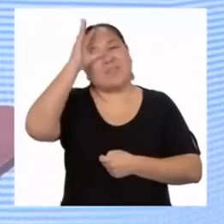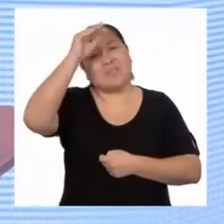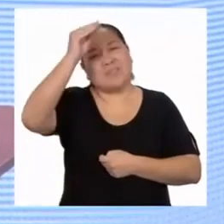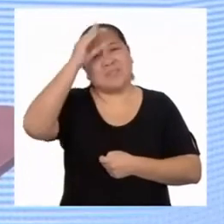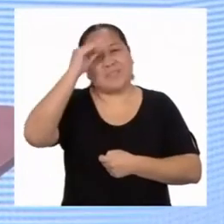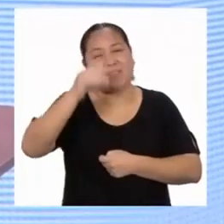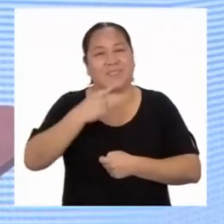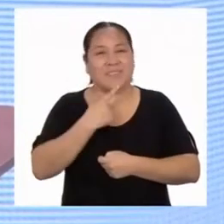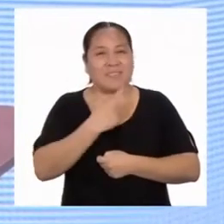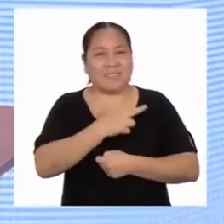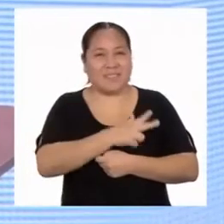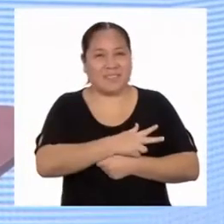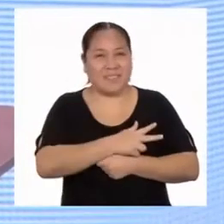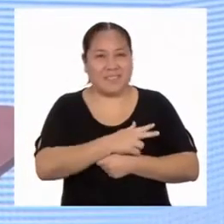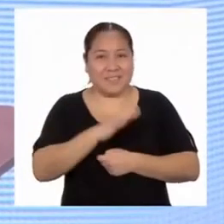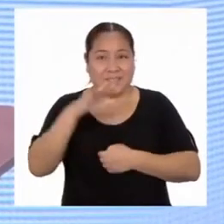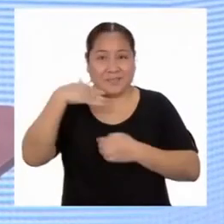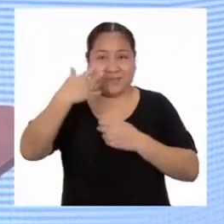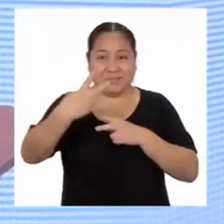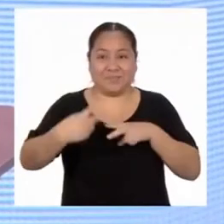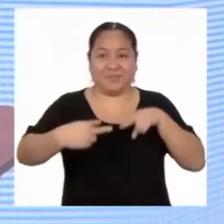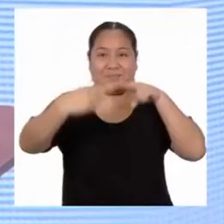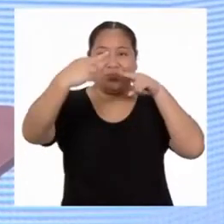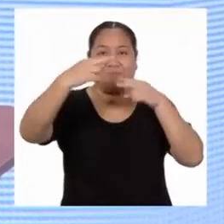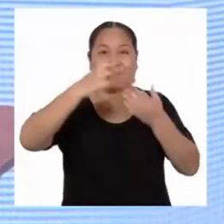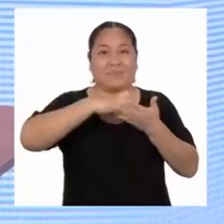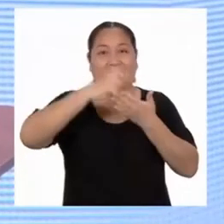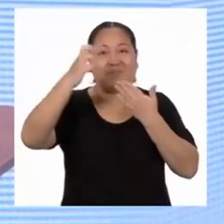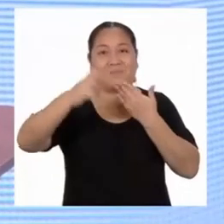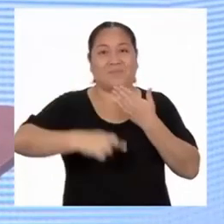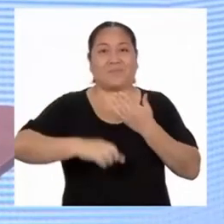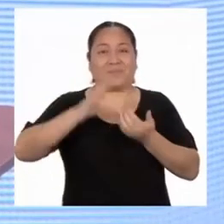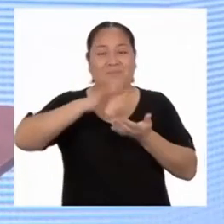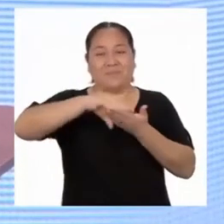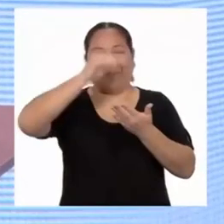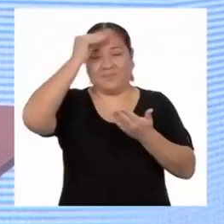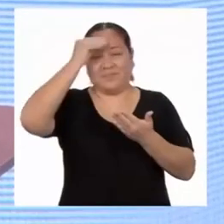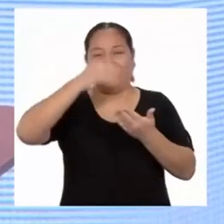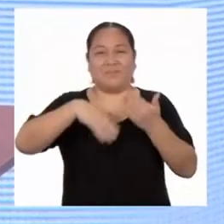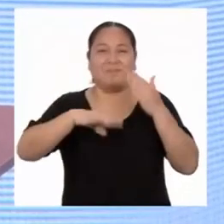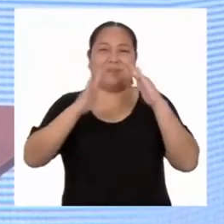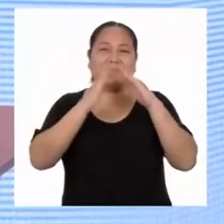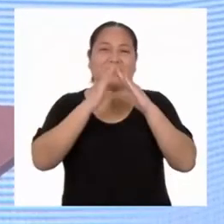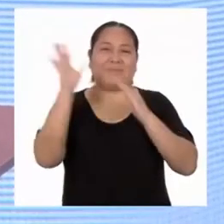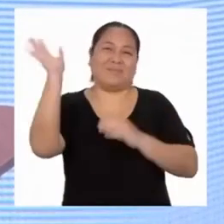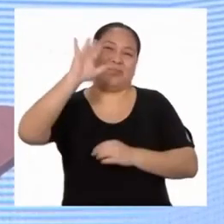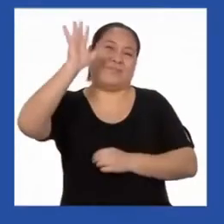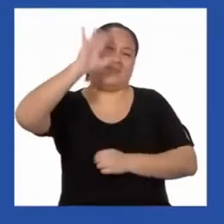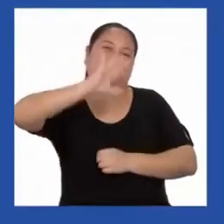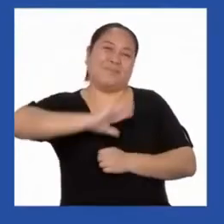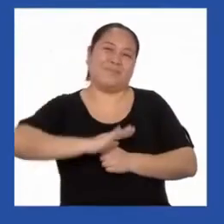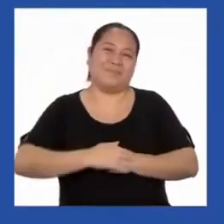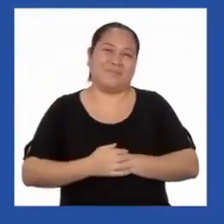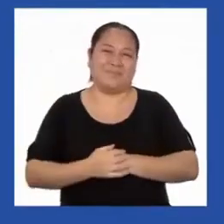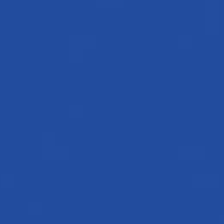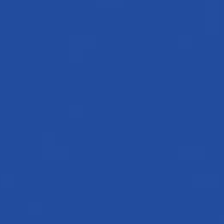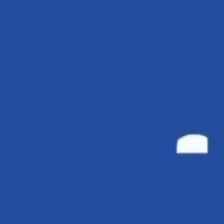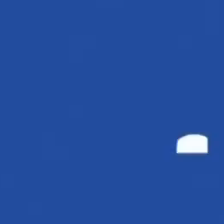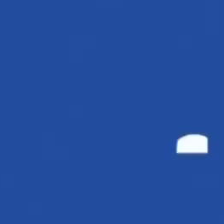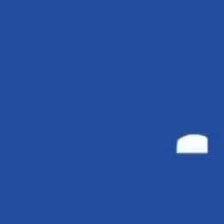y chicos de tercero. Y nos vemos en la próxima edición de Aprende en Casa. ¡Chao, chao, chao!